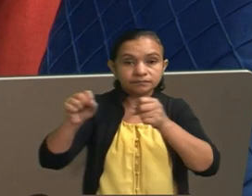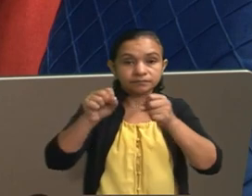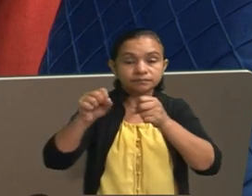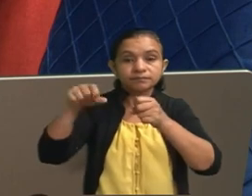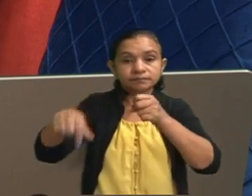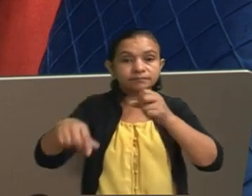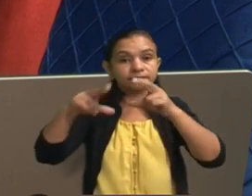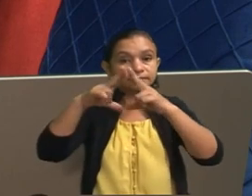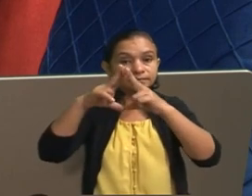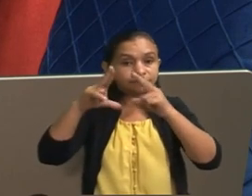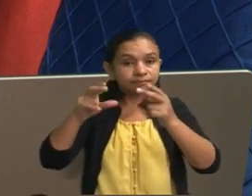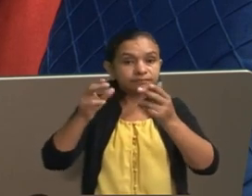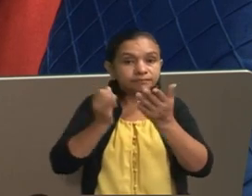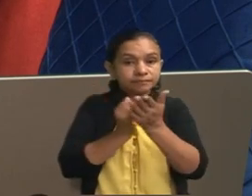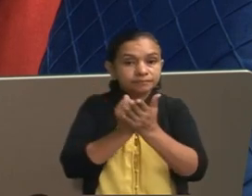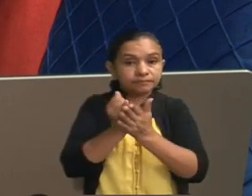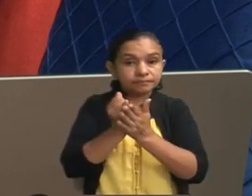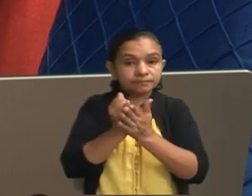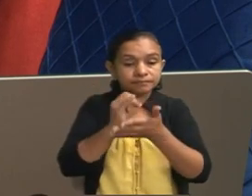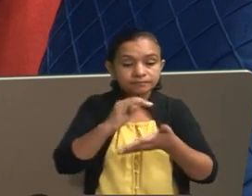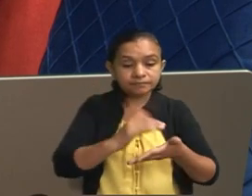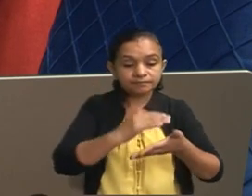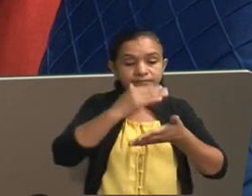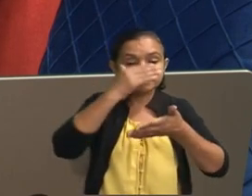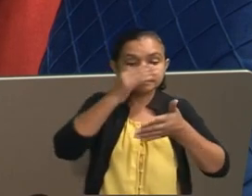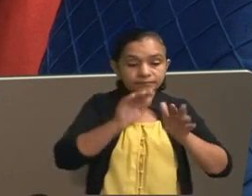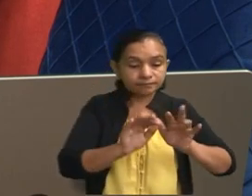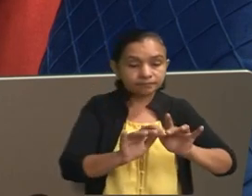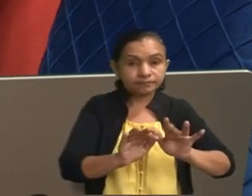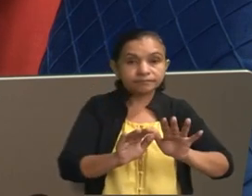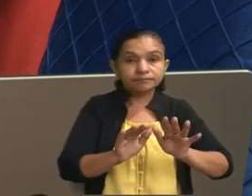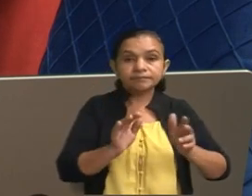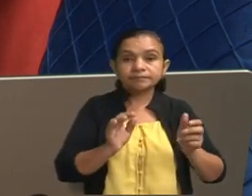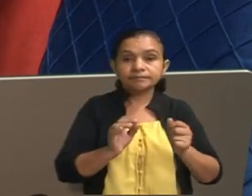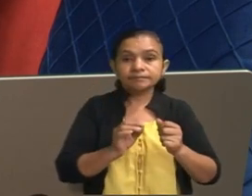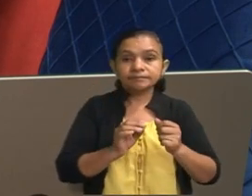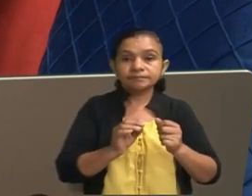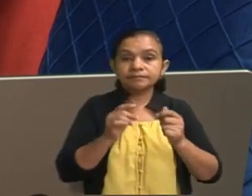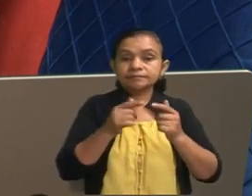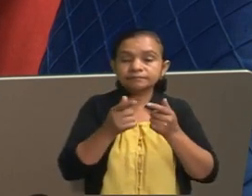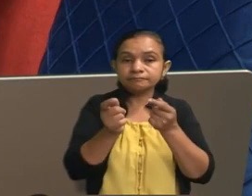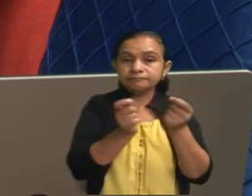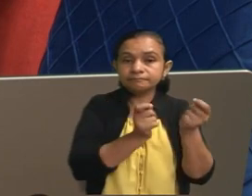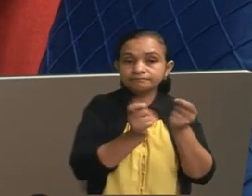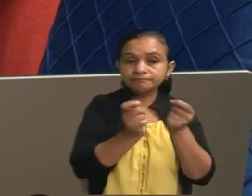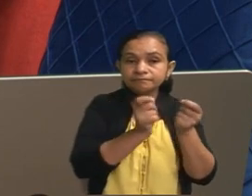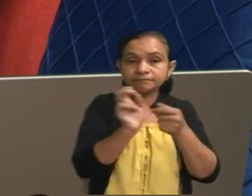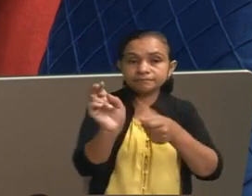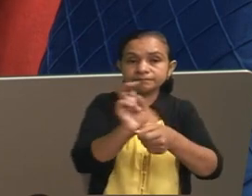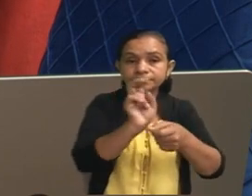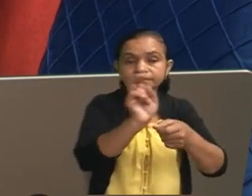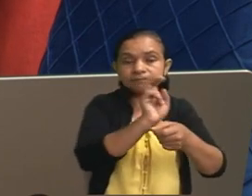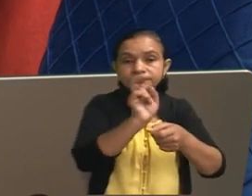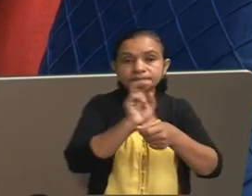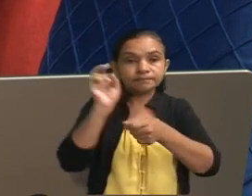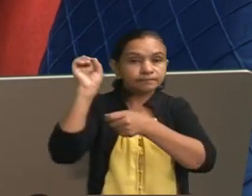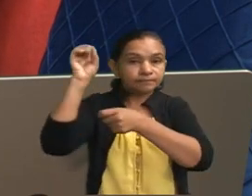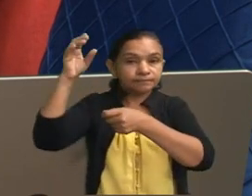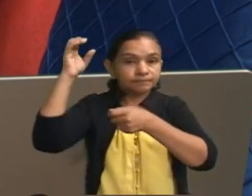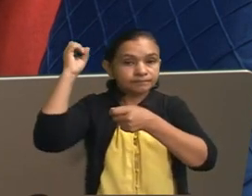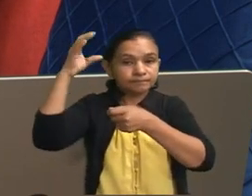Nicaragua, equipos de cómputo en la central de monitoreo y la alerta,